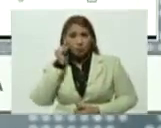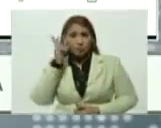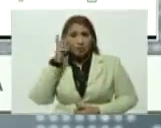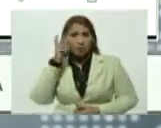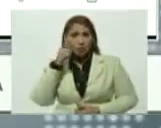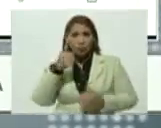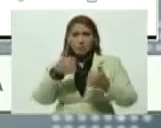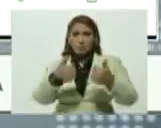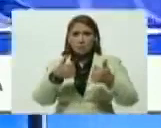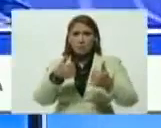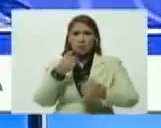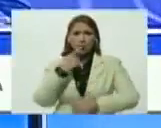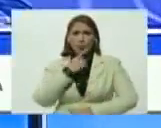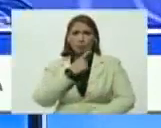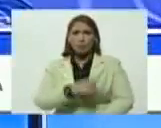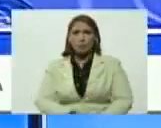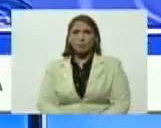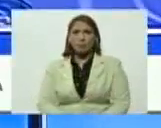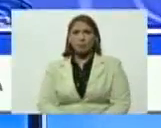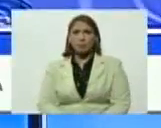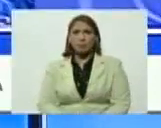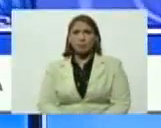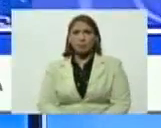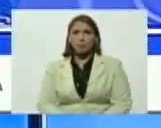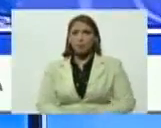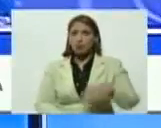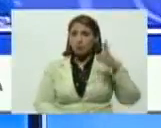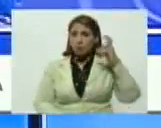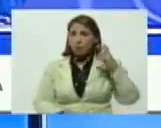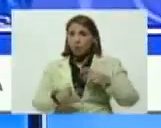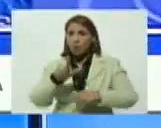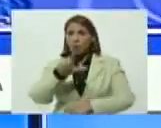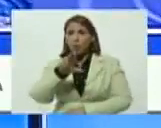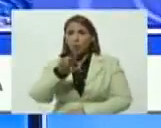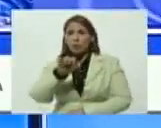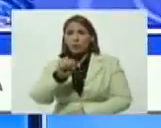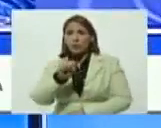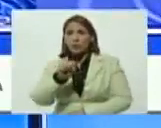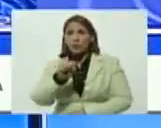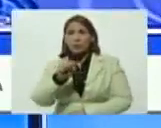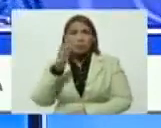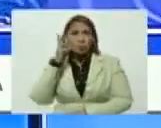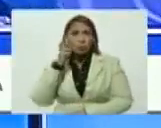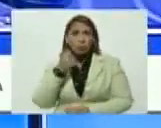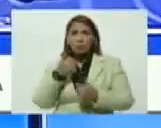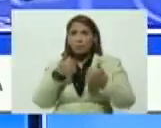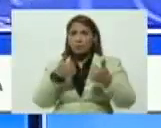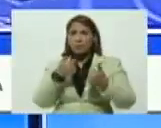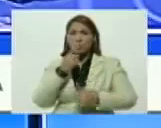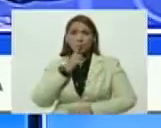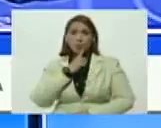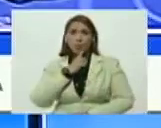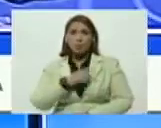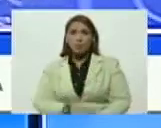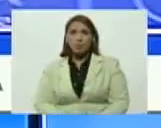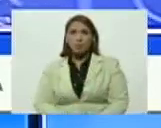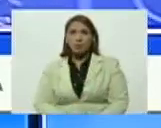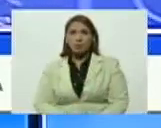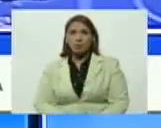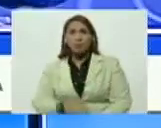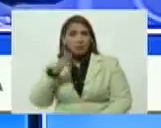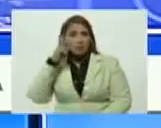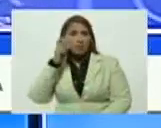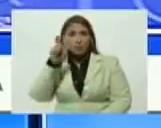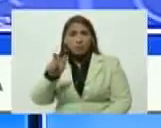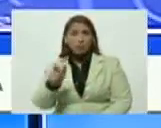ese nombre. Escuchen Luis José Marcano, escuchen bien ese nombre. Escuchen Joana Sánchez,